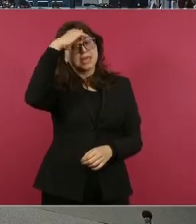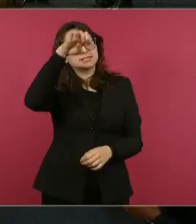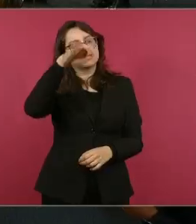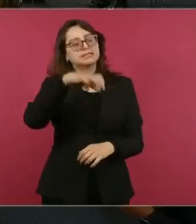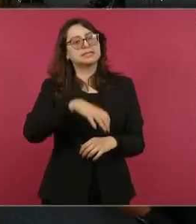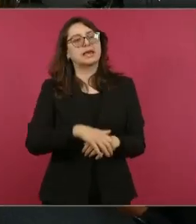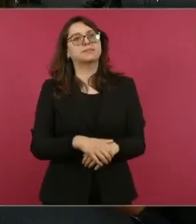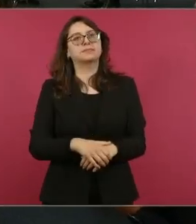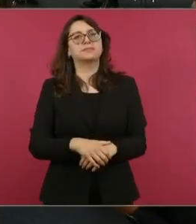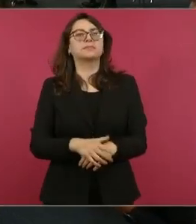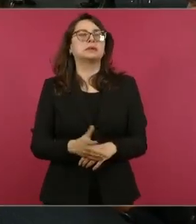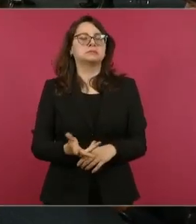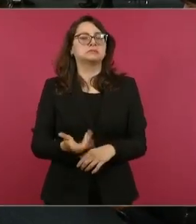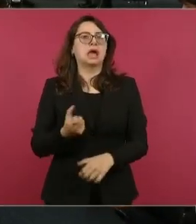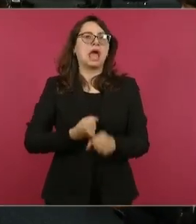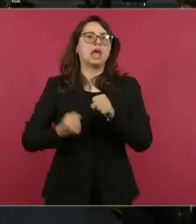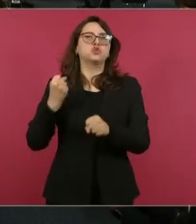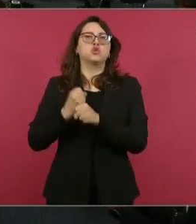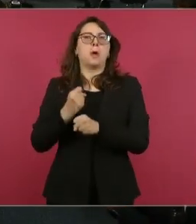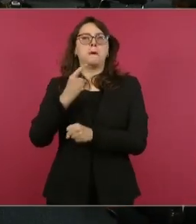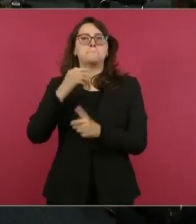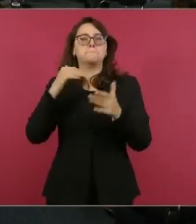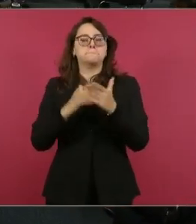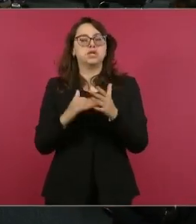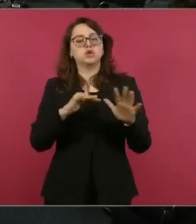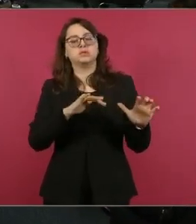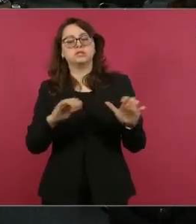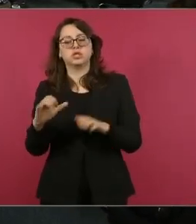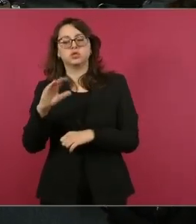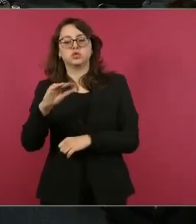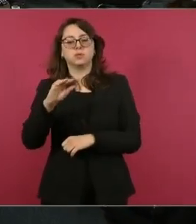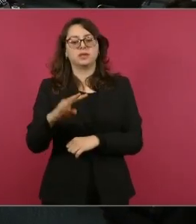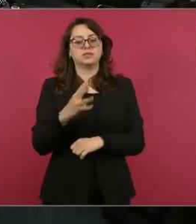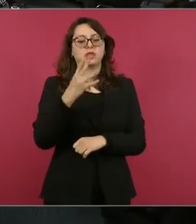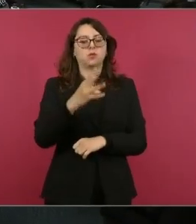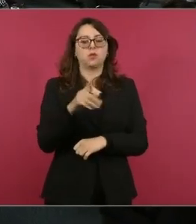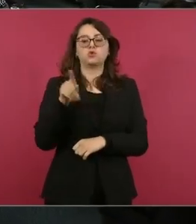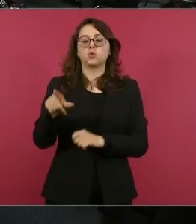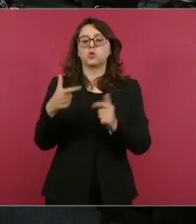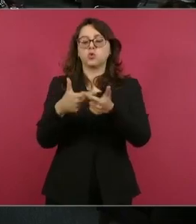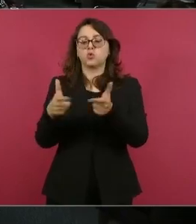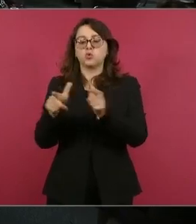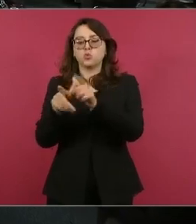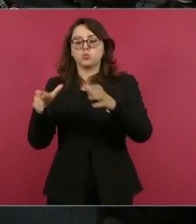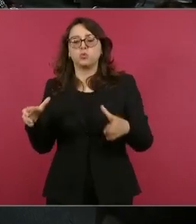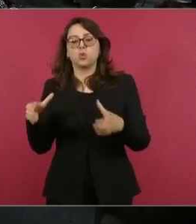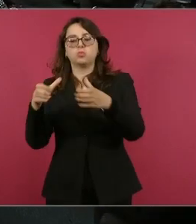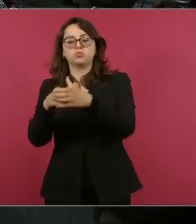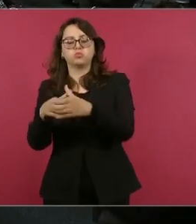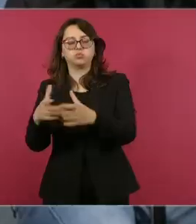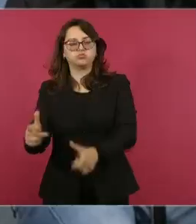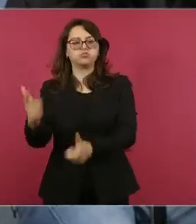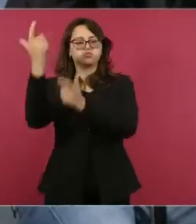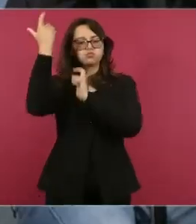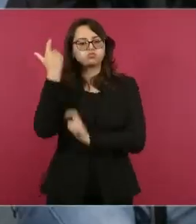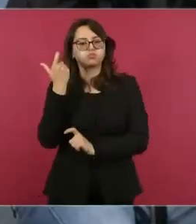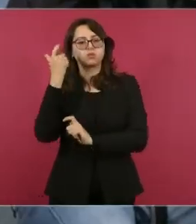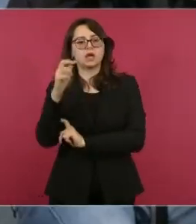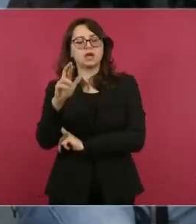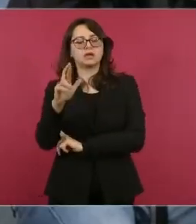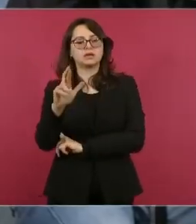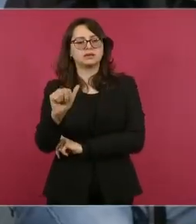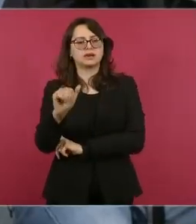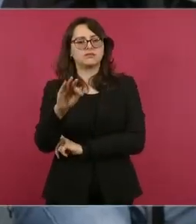visitó en mayo de 1994 al líder de la Comandancia Clandestina Armada, Rafael Sebastián Guillén con el